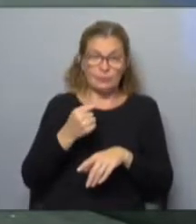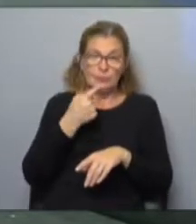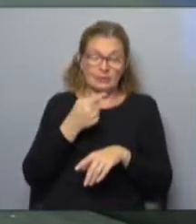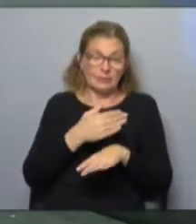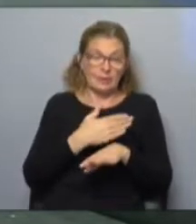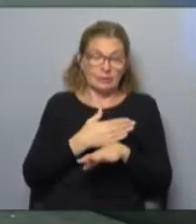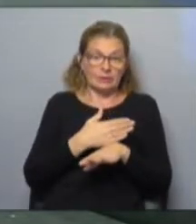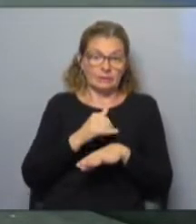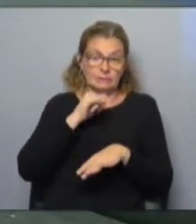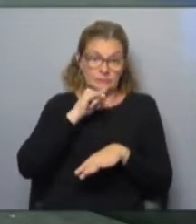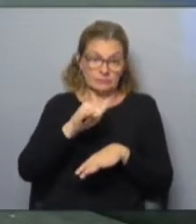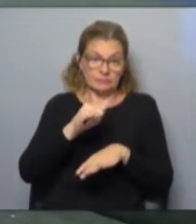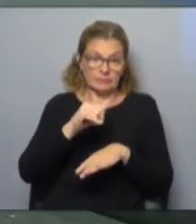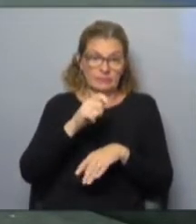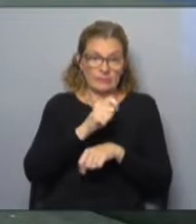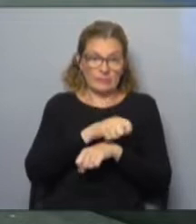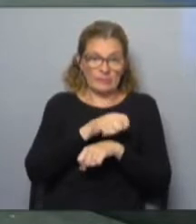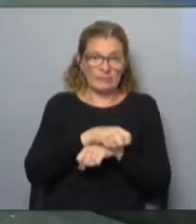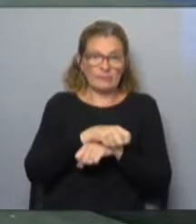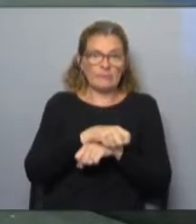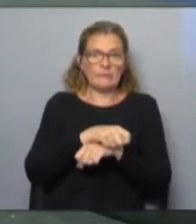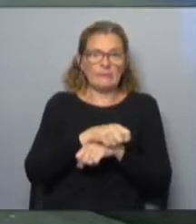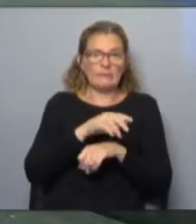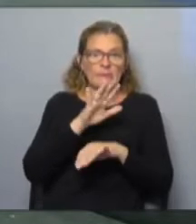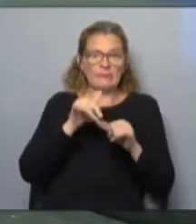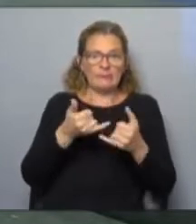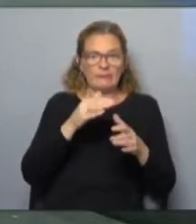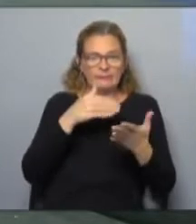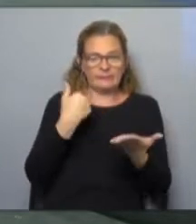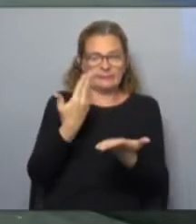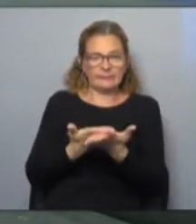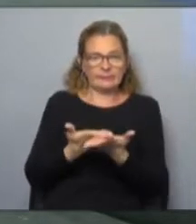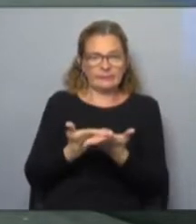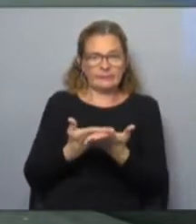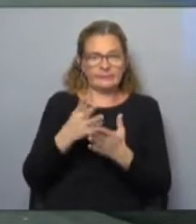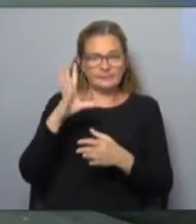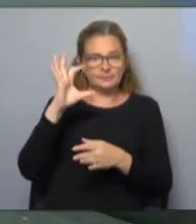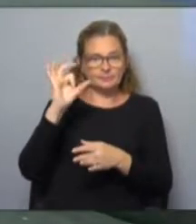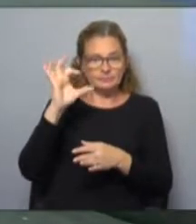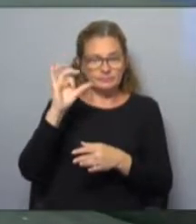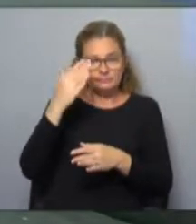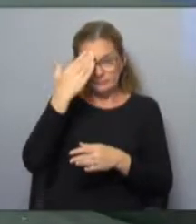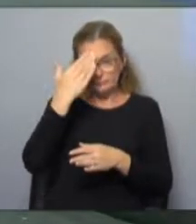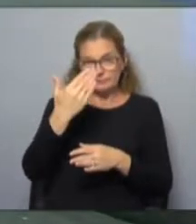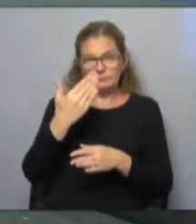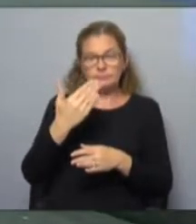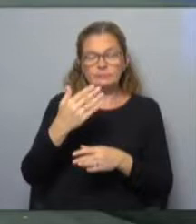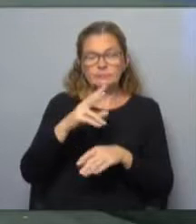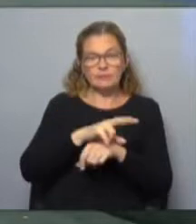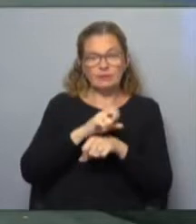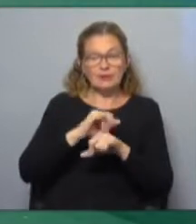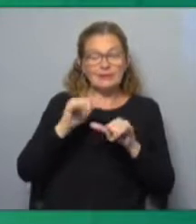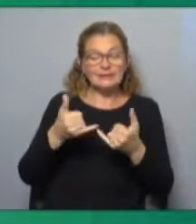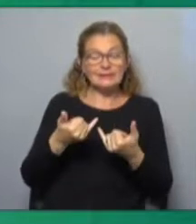decíamos, hay una denuncia penal en la órbita de la justicia presentada por senadores del Frente Amplio. La Fiscalía